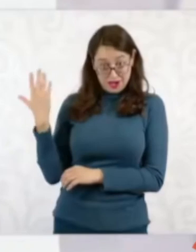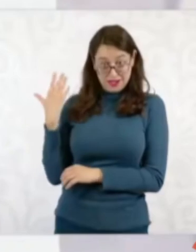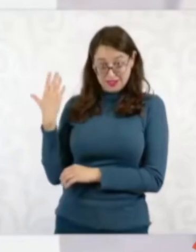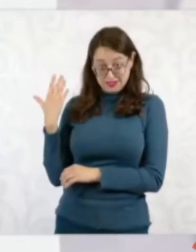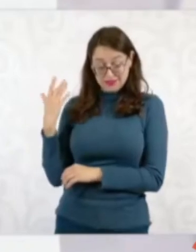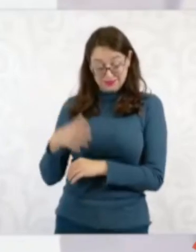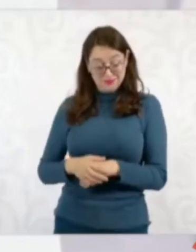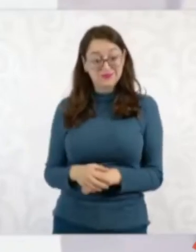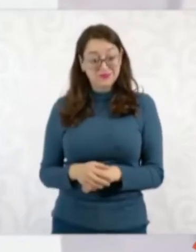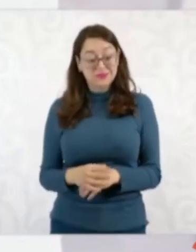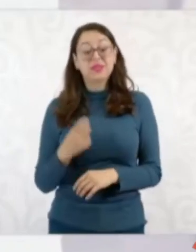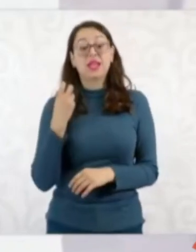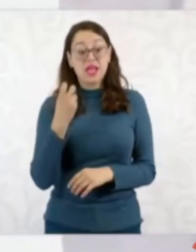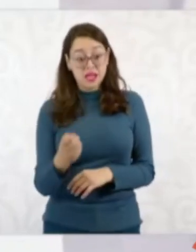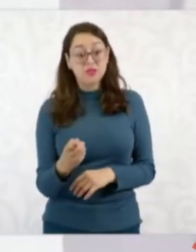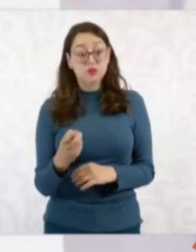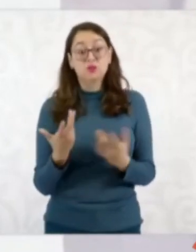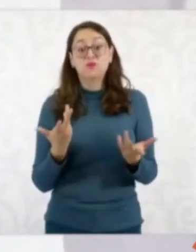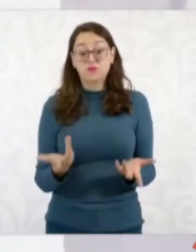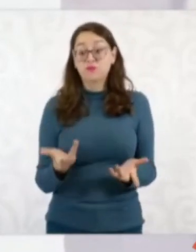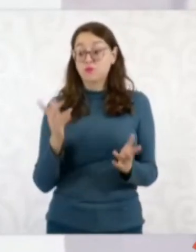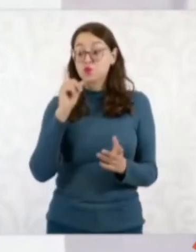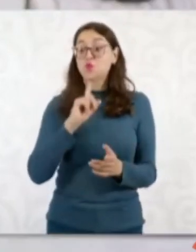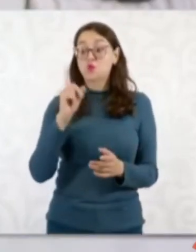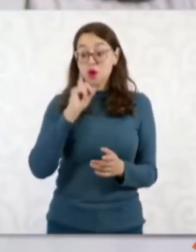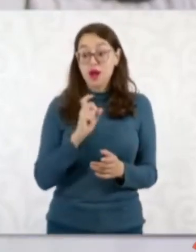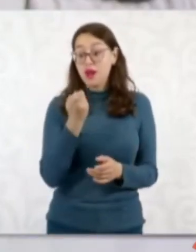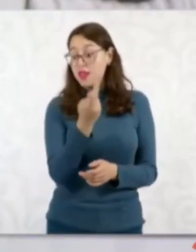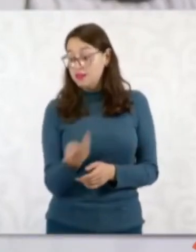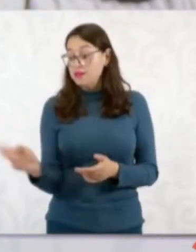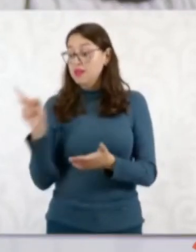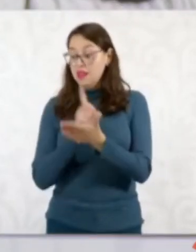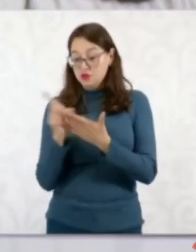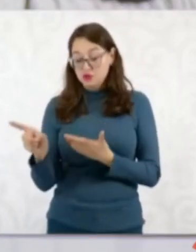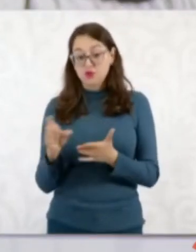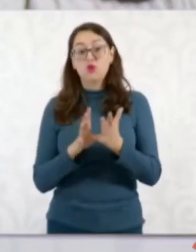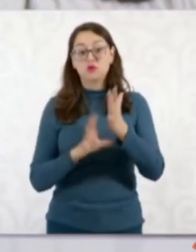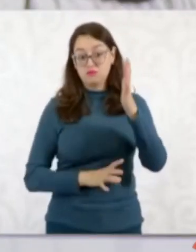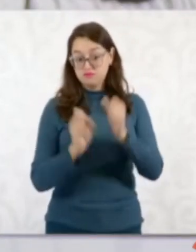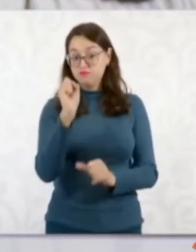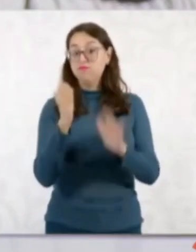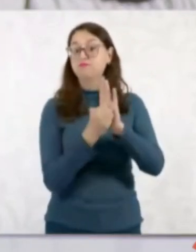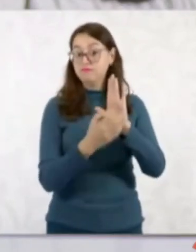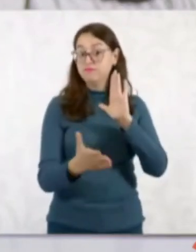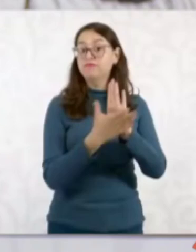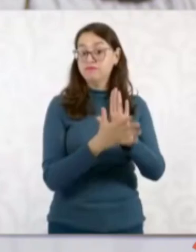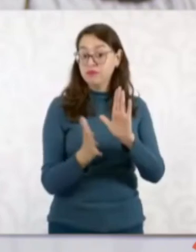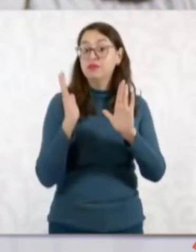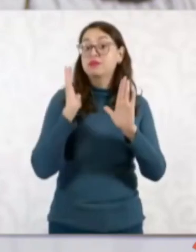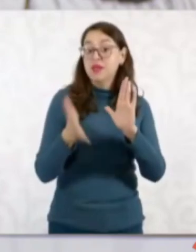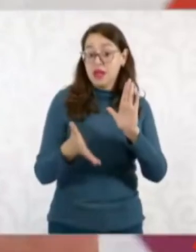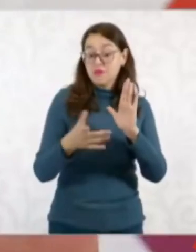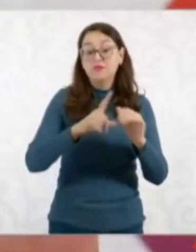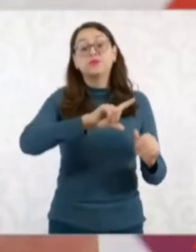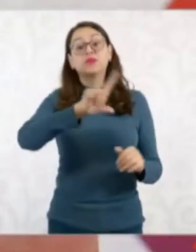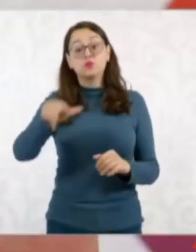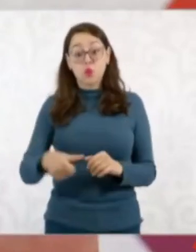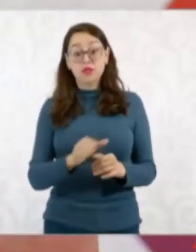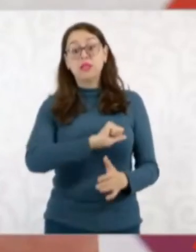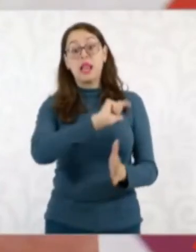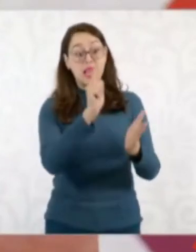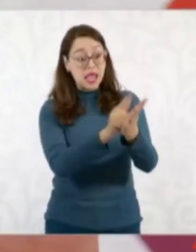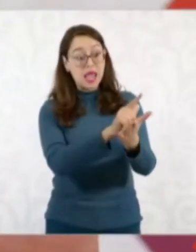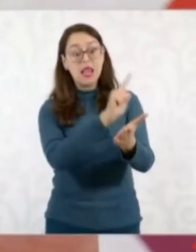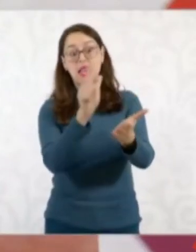de tal manera que las mujeres ya están en la Constitución. A partir de ahí se aprobaron distintas leyes que tienen